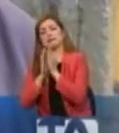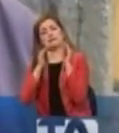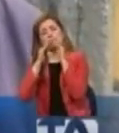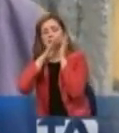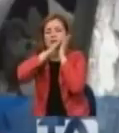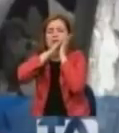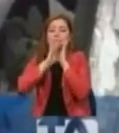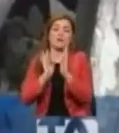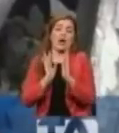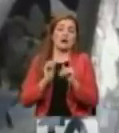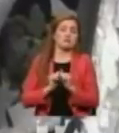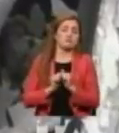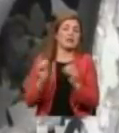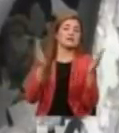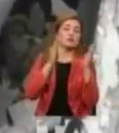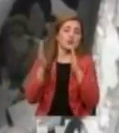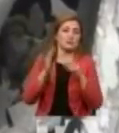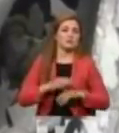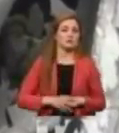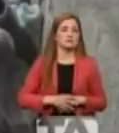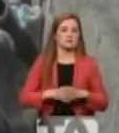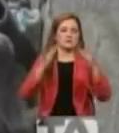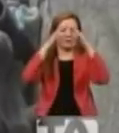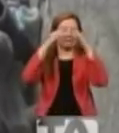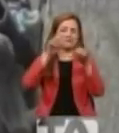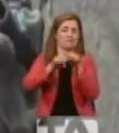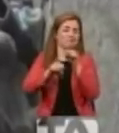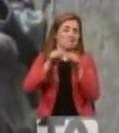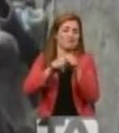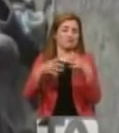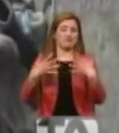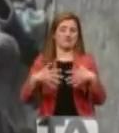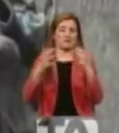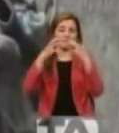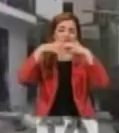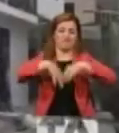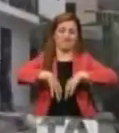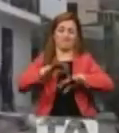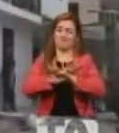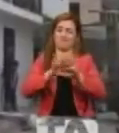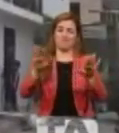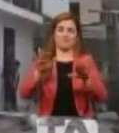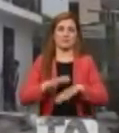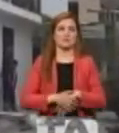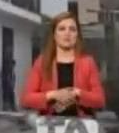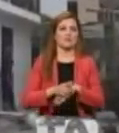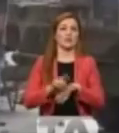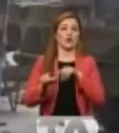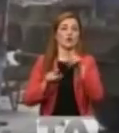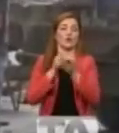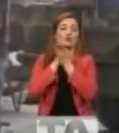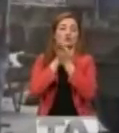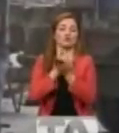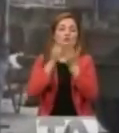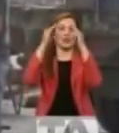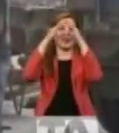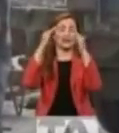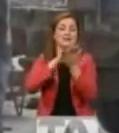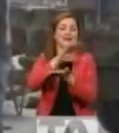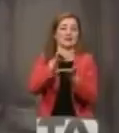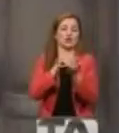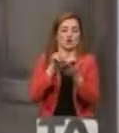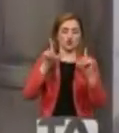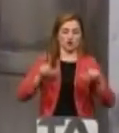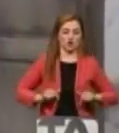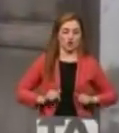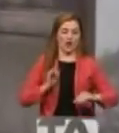cómo arreglamos. Viviendas que presentan daños estructurales considerables serán demolidas. Ayuda también se realizará para casas de salud e